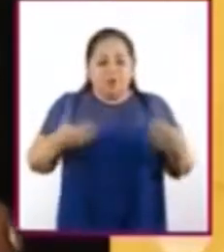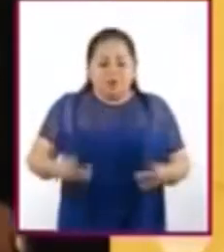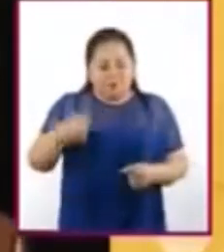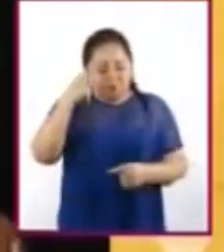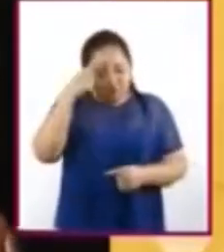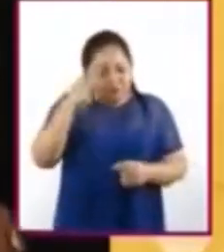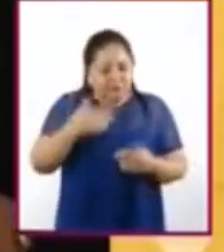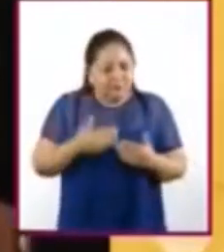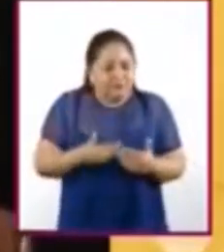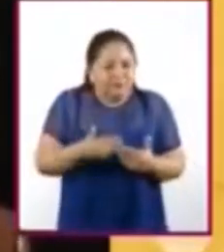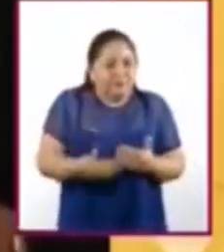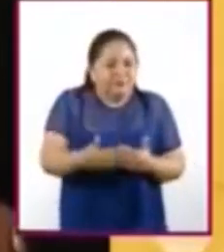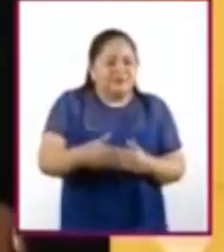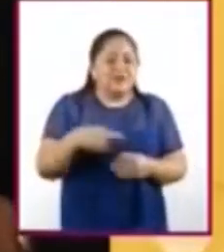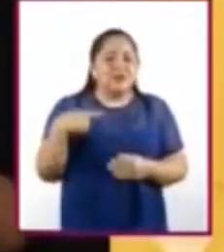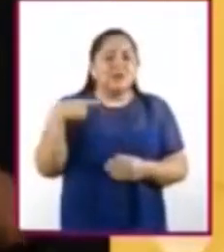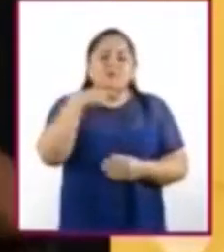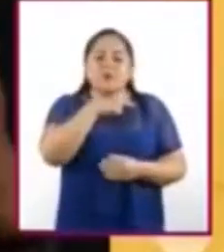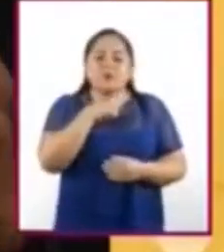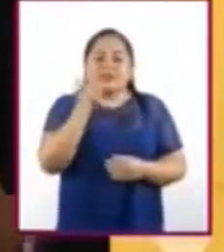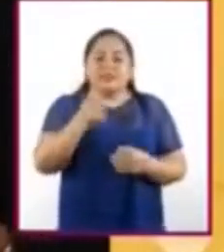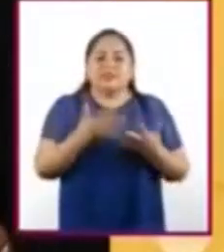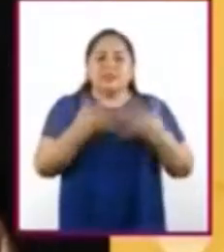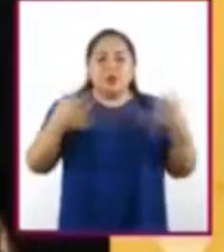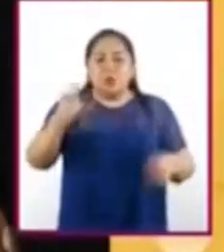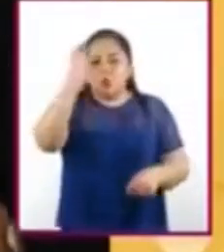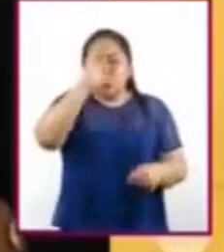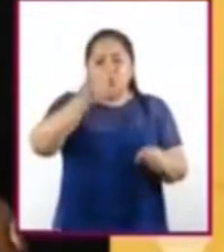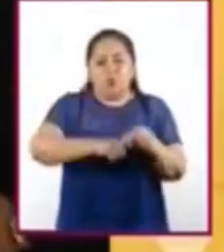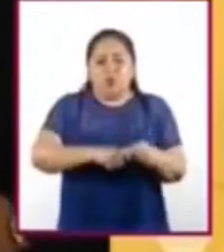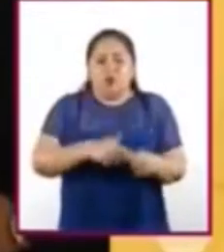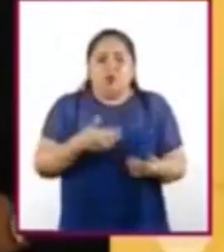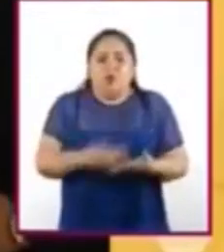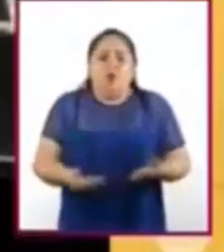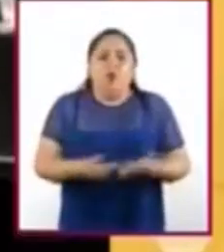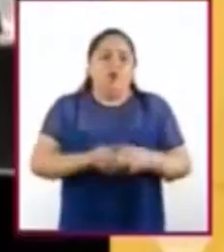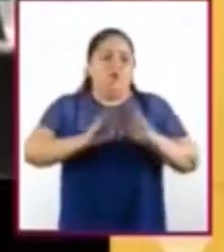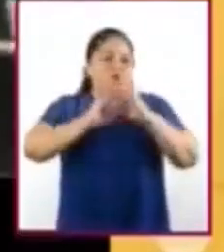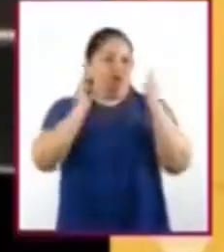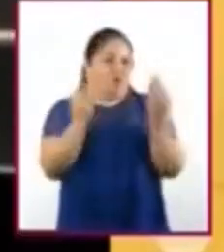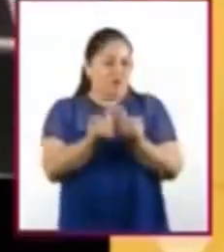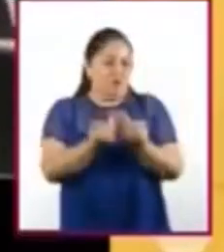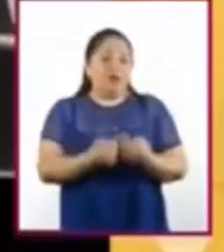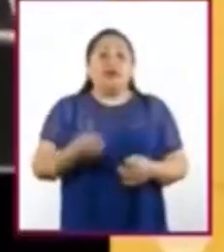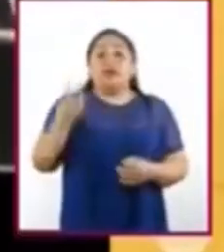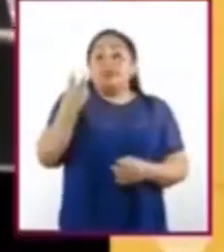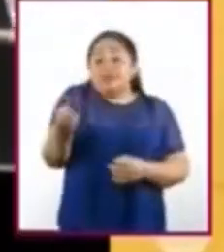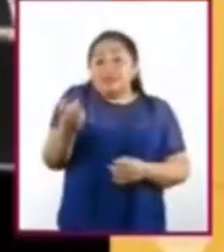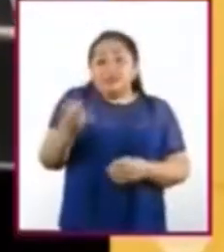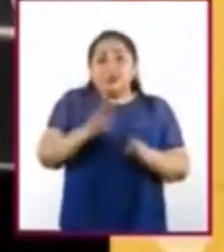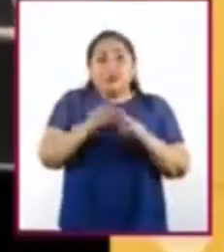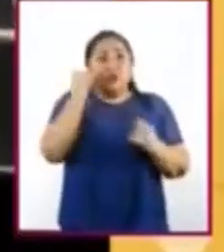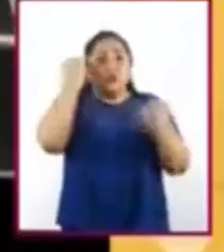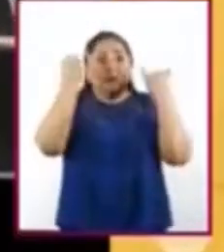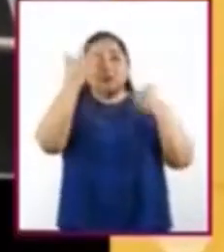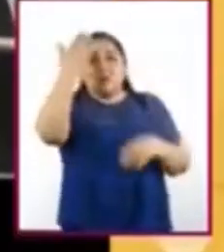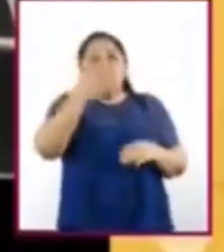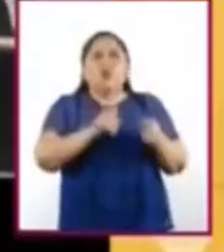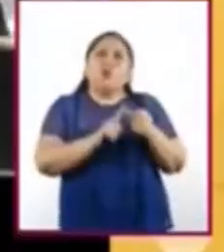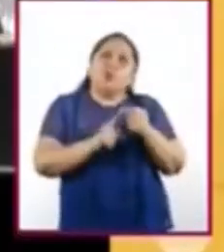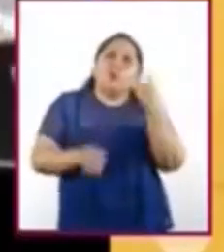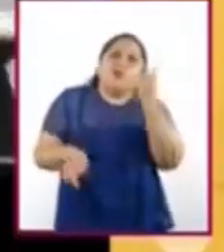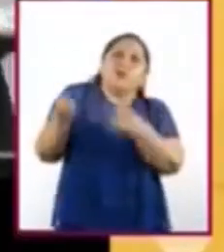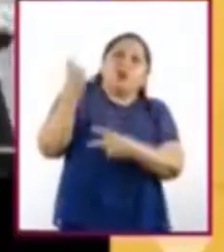hedonista, instantáneo, inmediato, que es la gran cultura de la modernidad que hoy día se forma. Es esa idea de saber de dónde